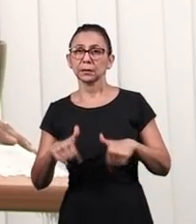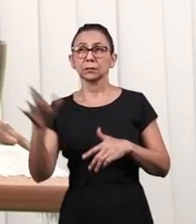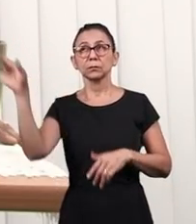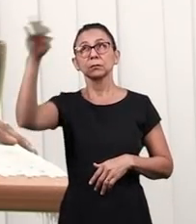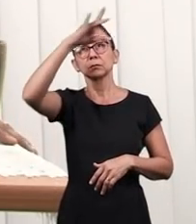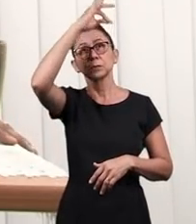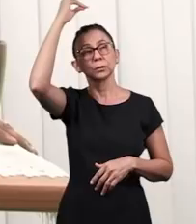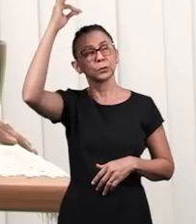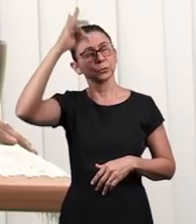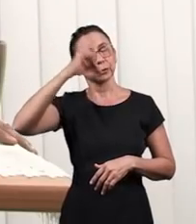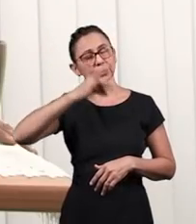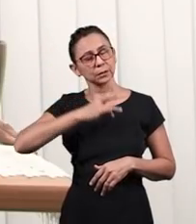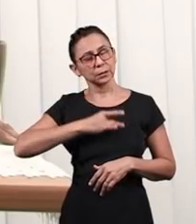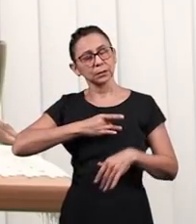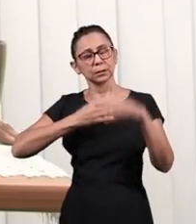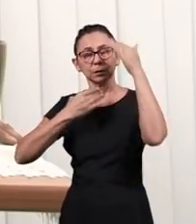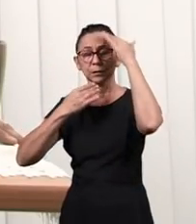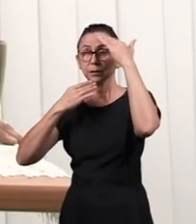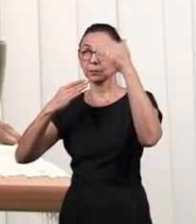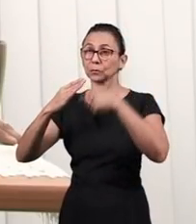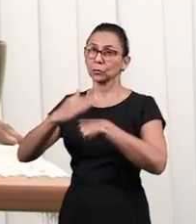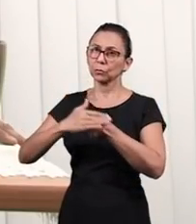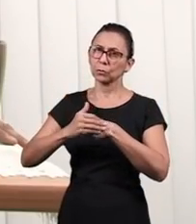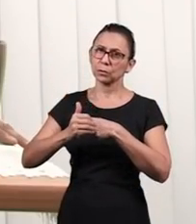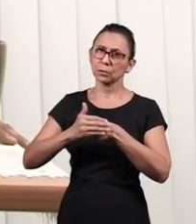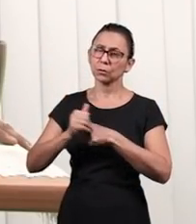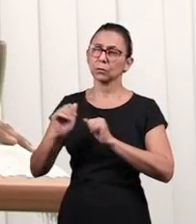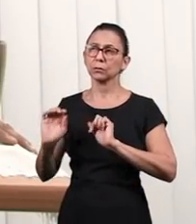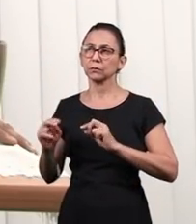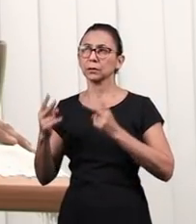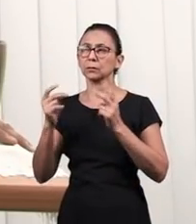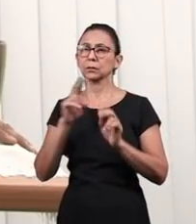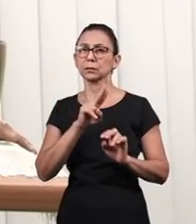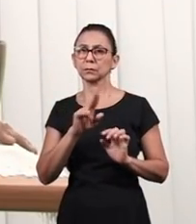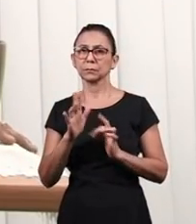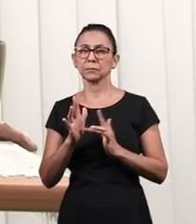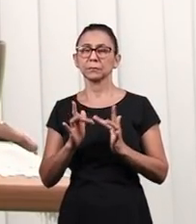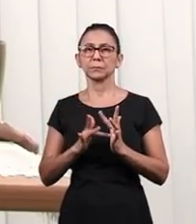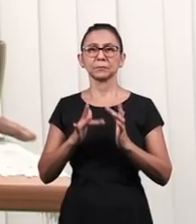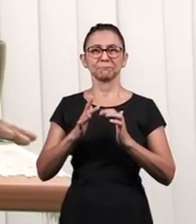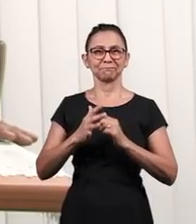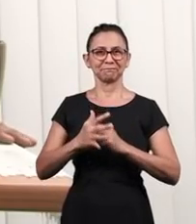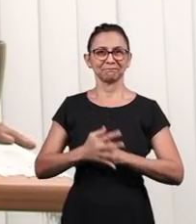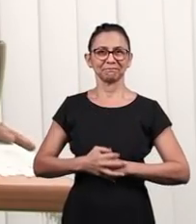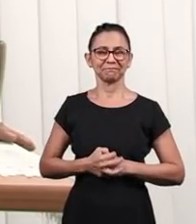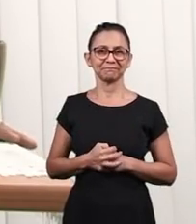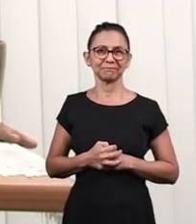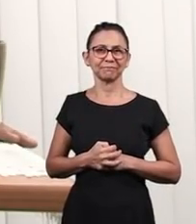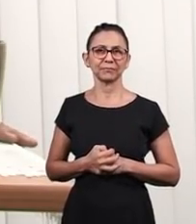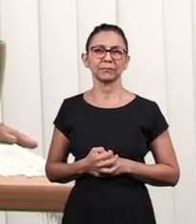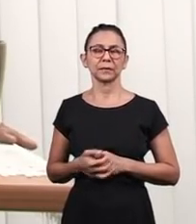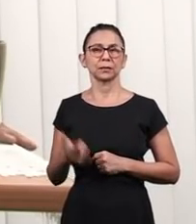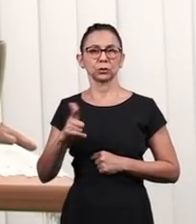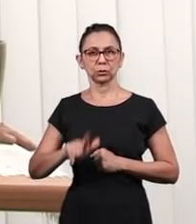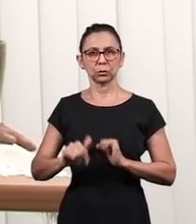vidas. Te adoramos por el consuelo, por las victorias. En nombre de Jesús. Amén.